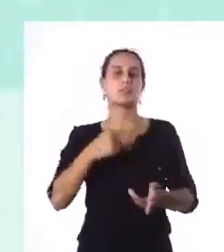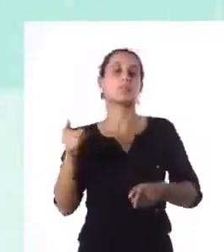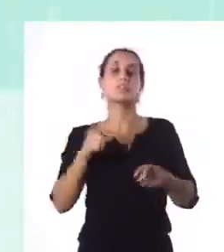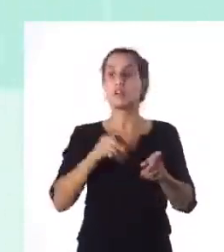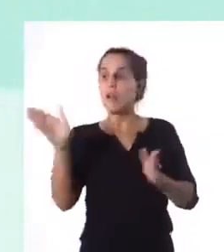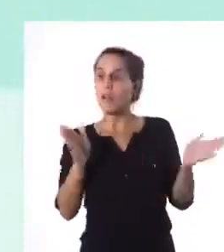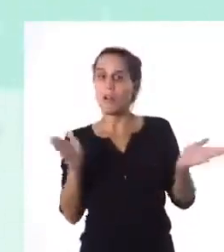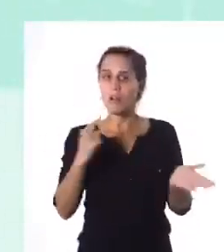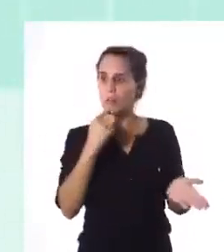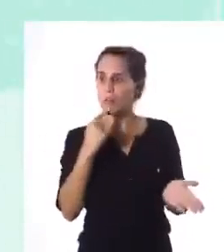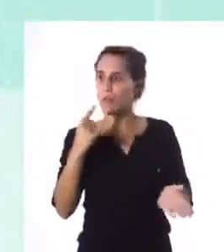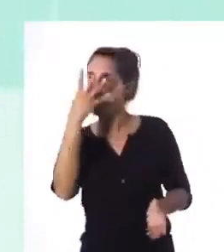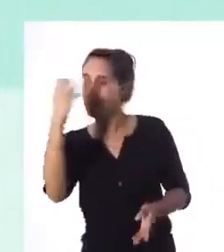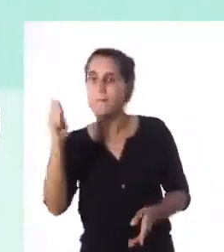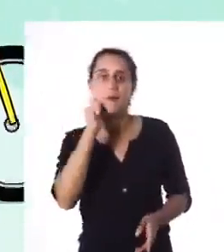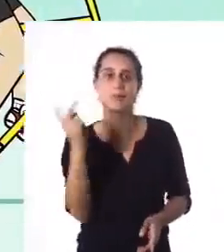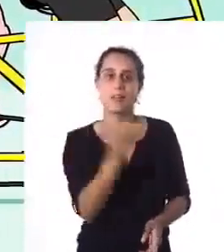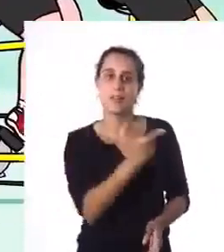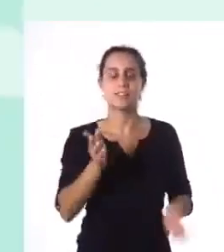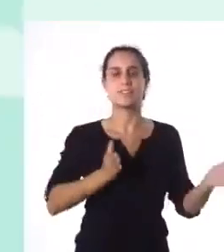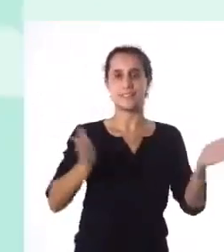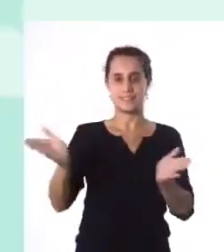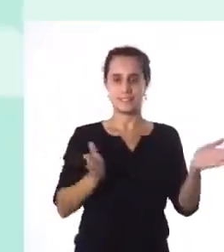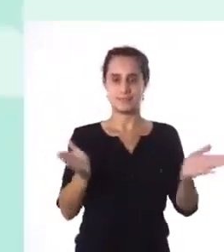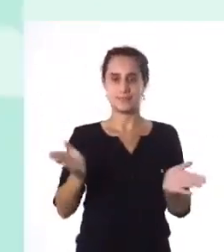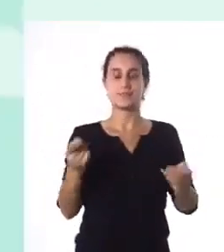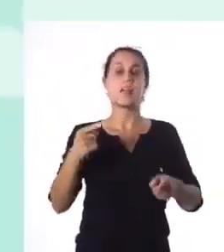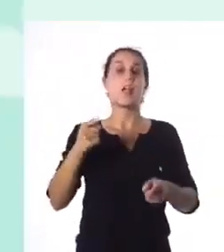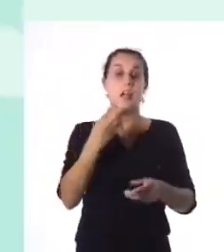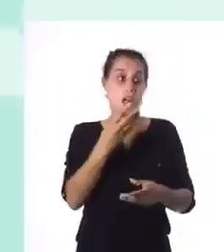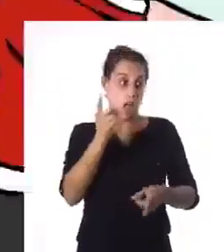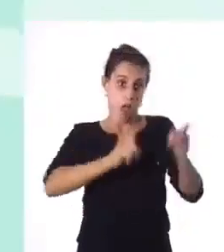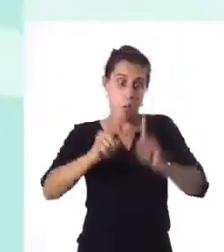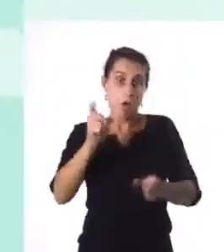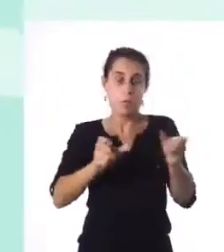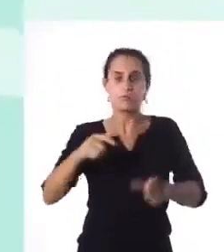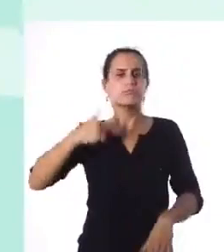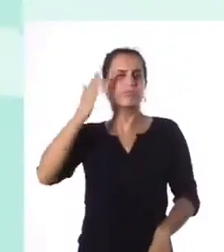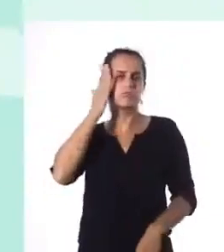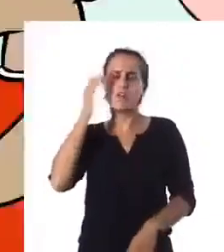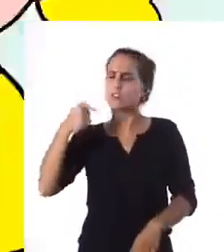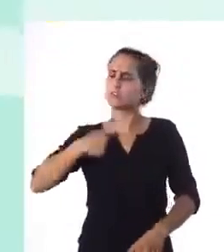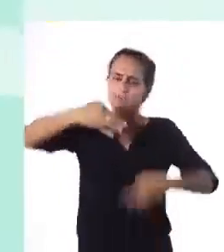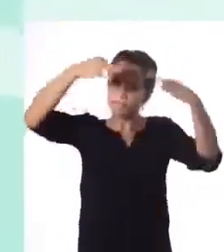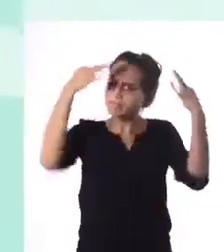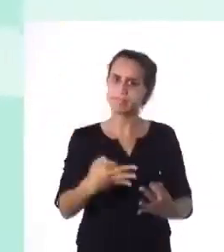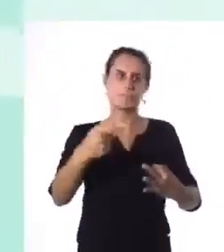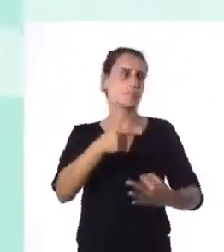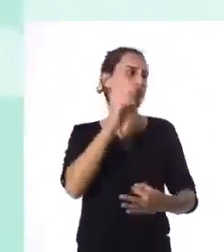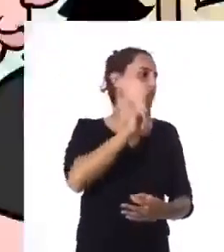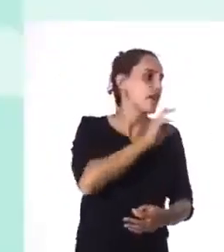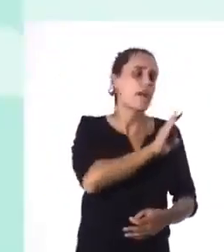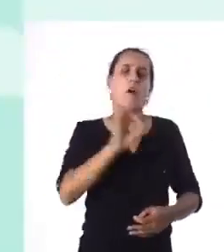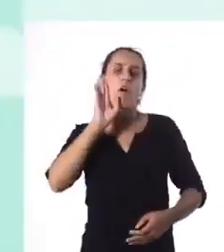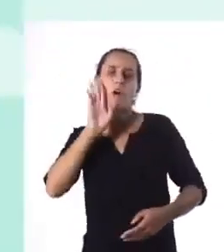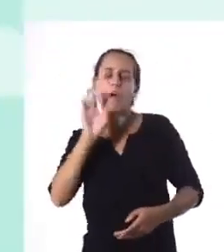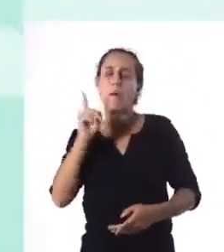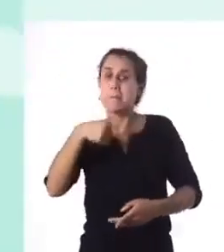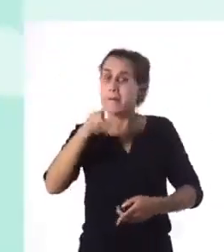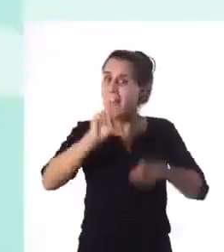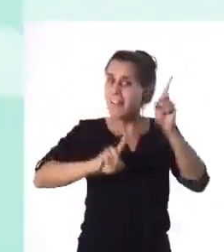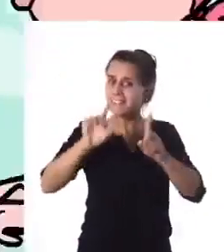chicos son bisexuales. Si bien muchas personas conocen su orientación sexual a una edad muy temprana, también es común en esta